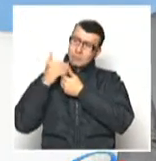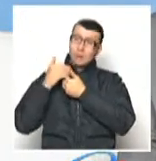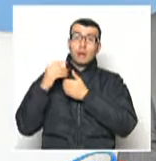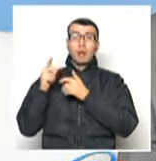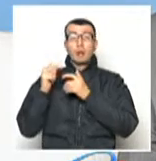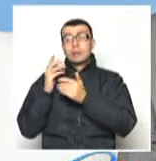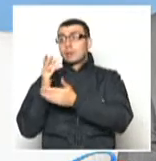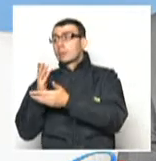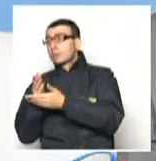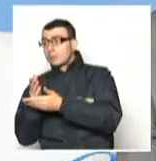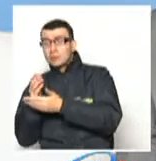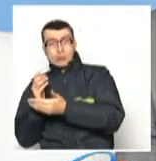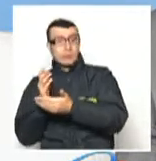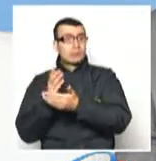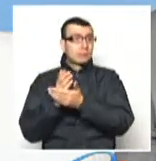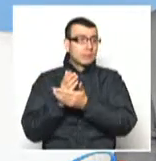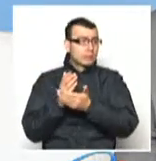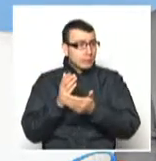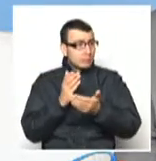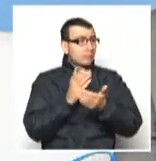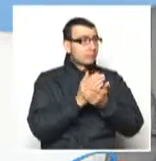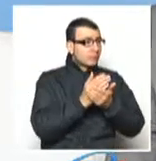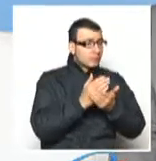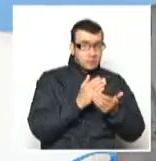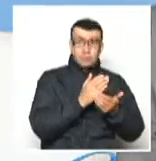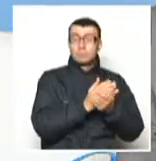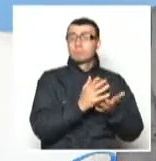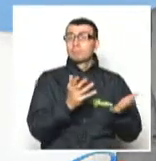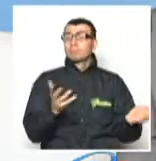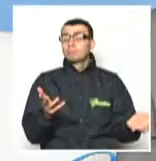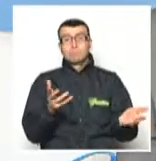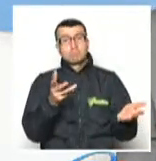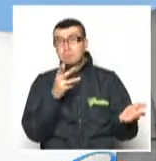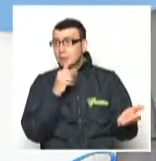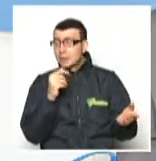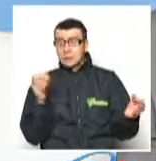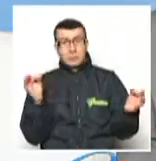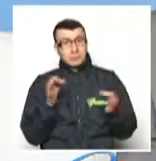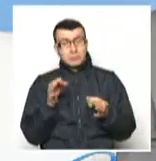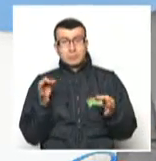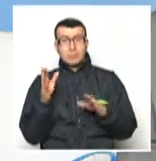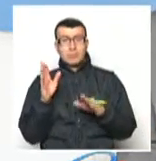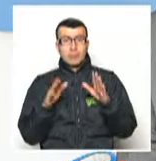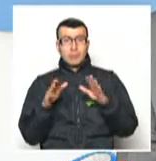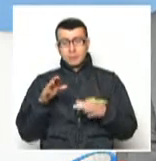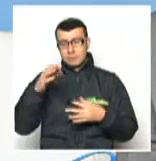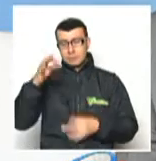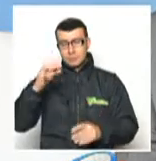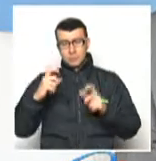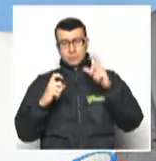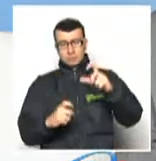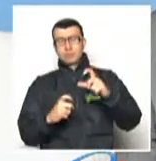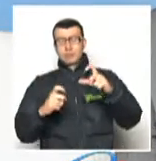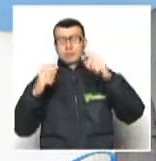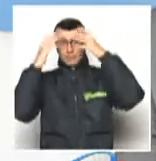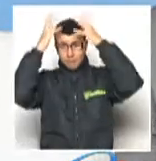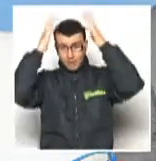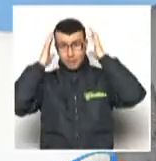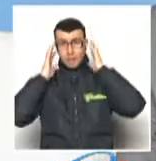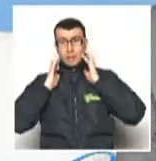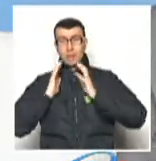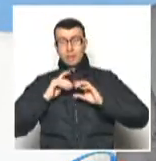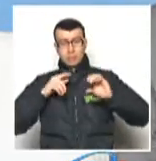el otorrino, donde el neurólogo, llevan donde el neurocirujano, llevan tomografías, llevan resonancias magnéticas, una cantidad de cosas,